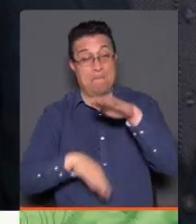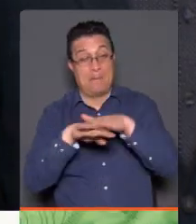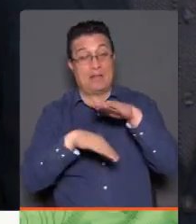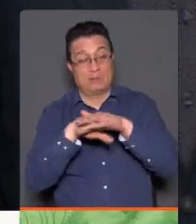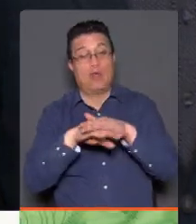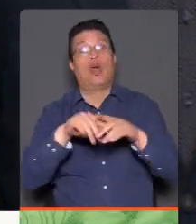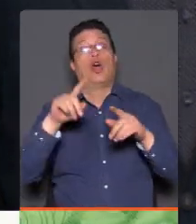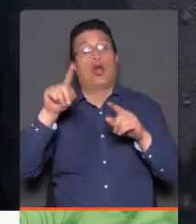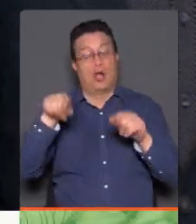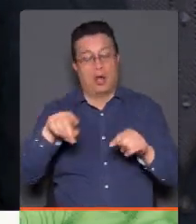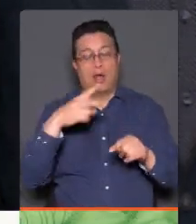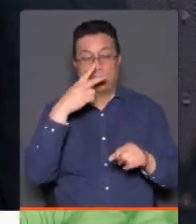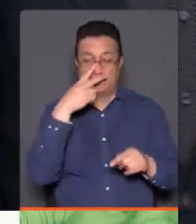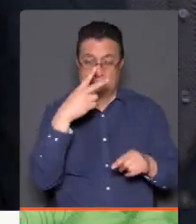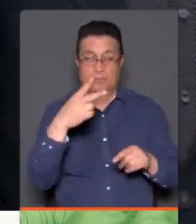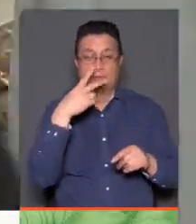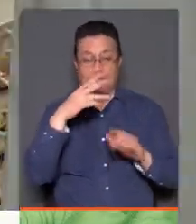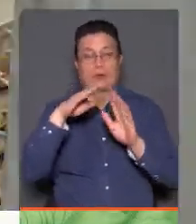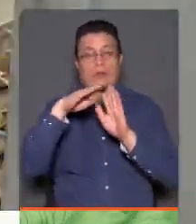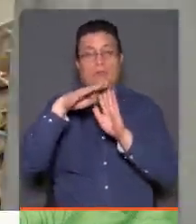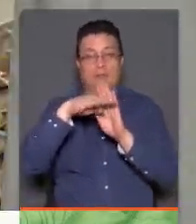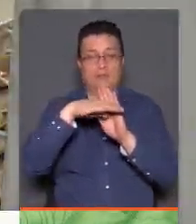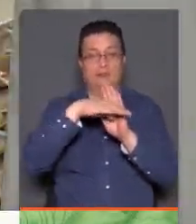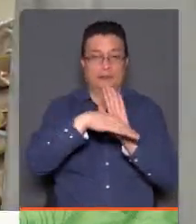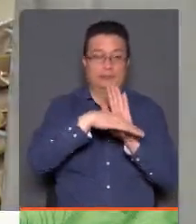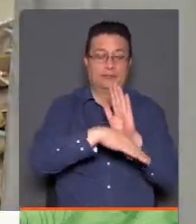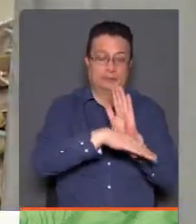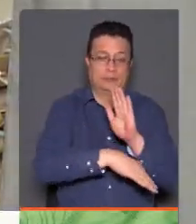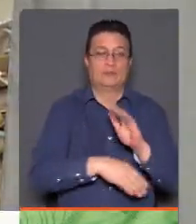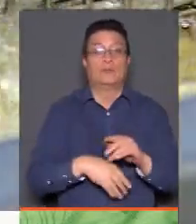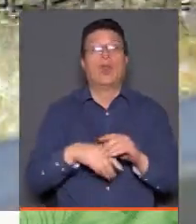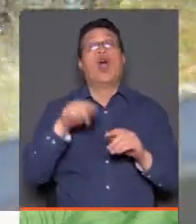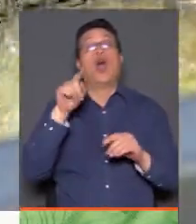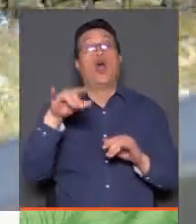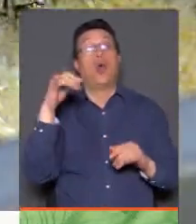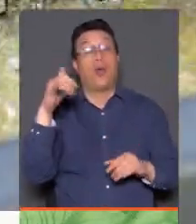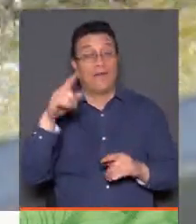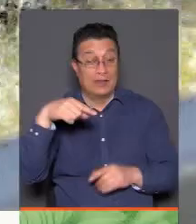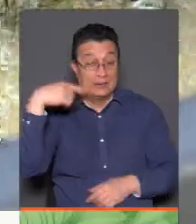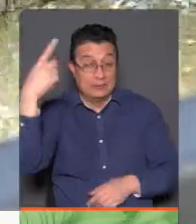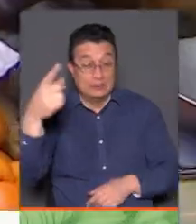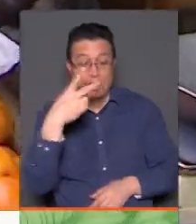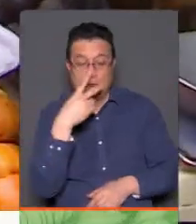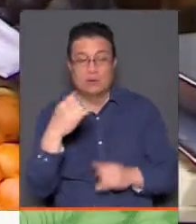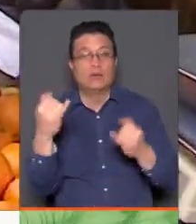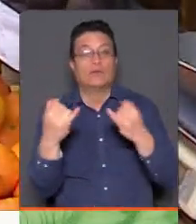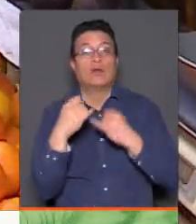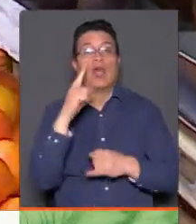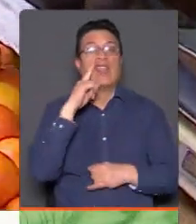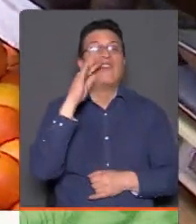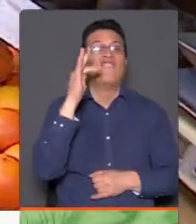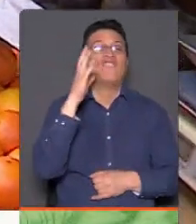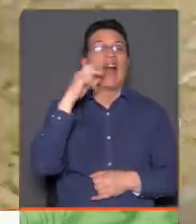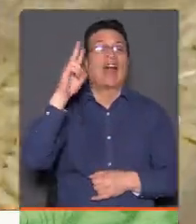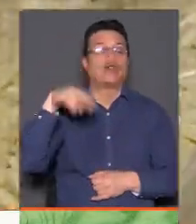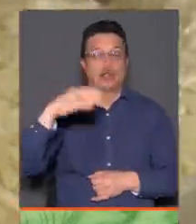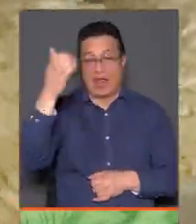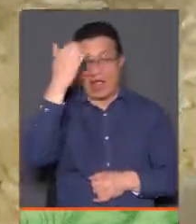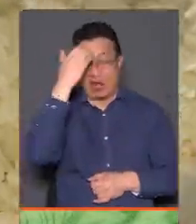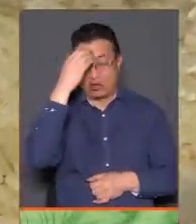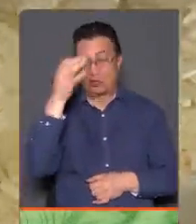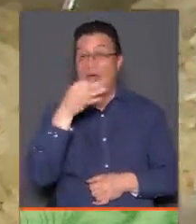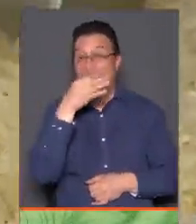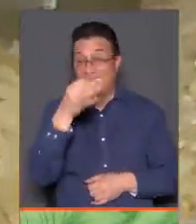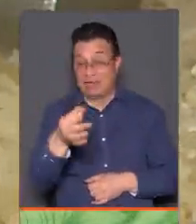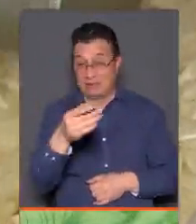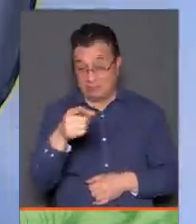empezar a ver reducciones de los precios. El próximo jueves se conocerá el dato de la inflación de agosto. Los expertos proyectan que en ese mes